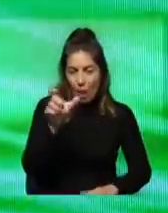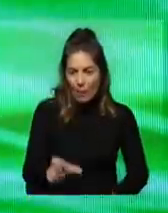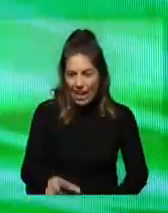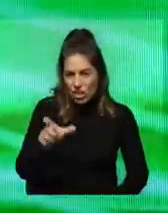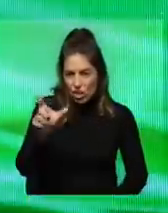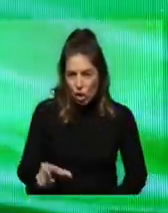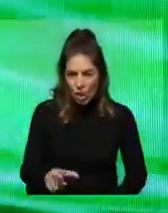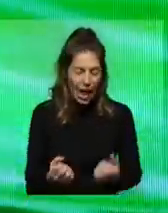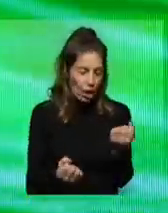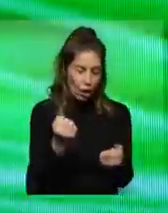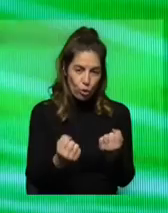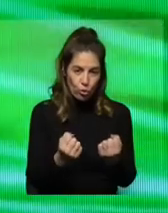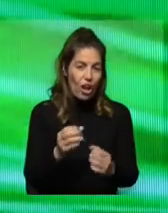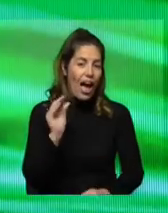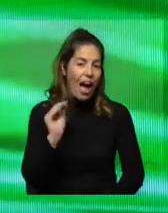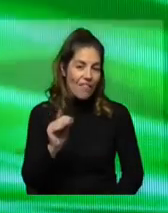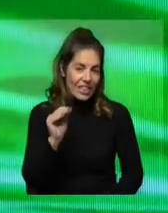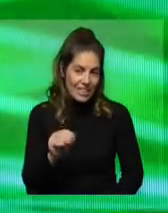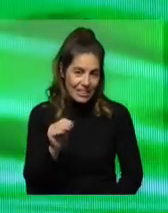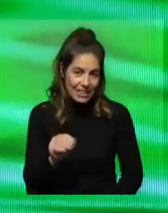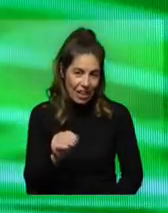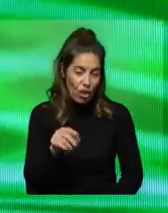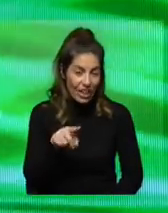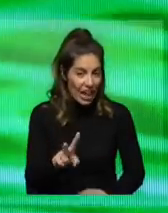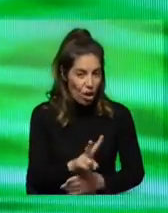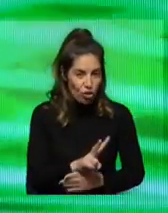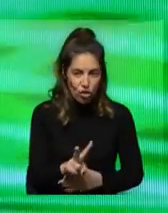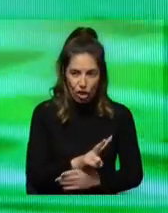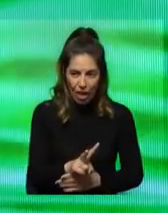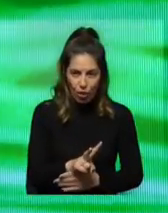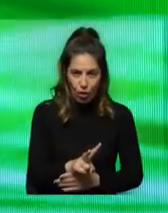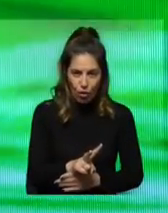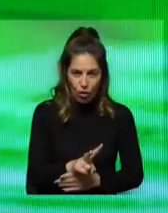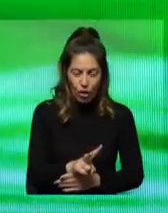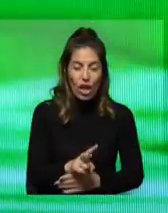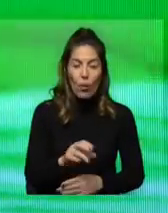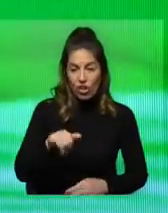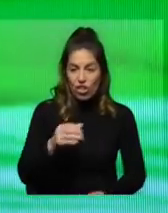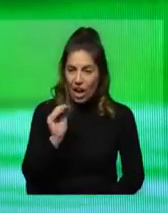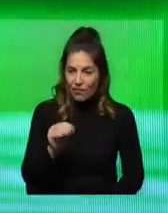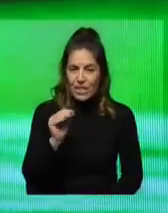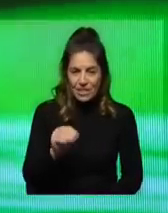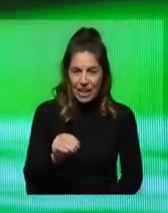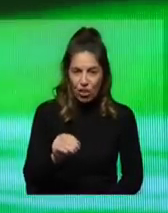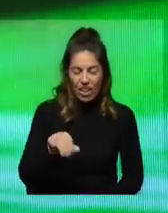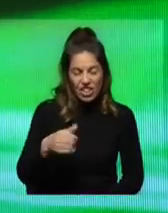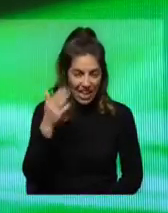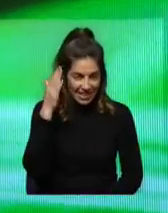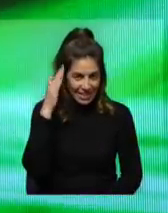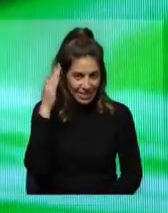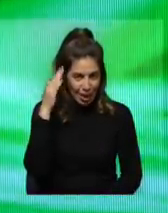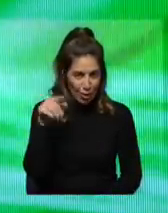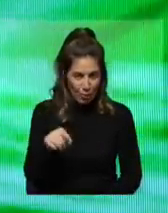el conductor tiene estar advertido de que va a ser fiscalizado y cuando esté advertido que esté